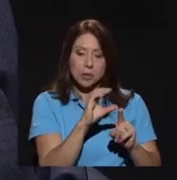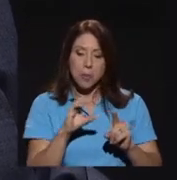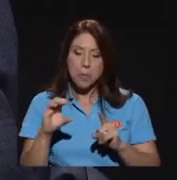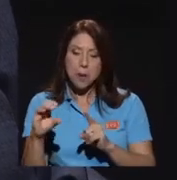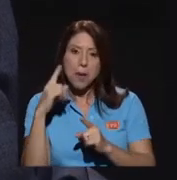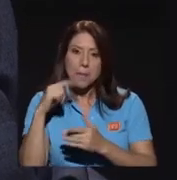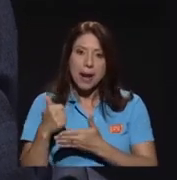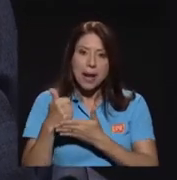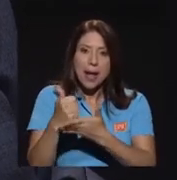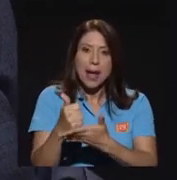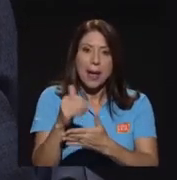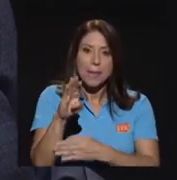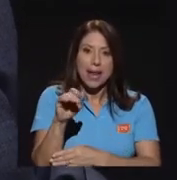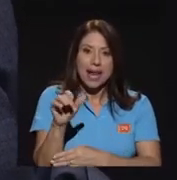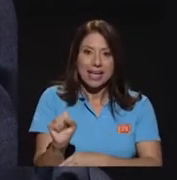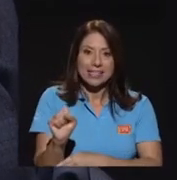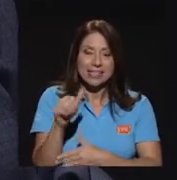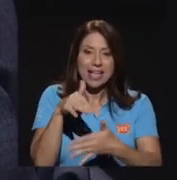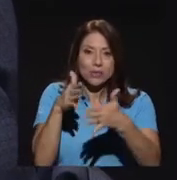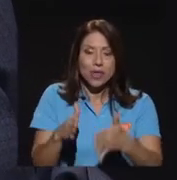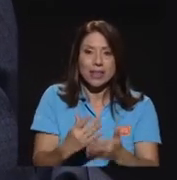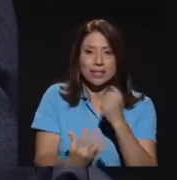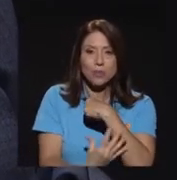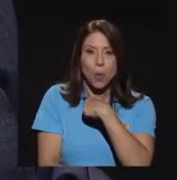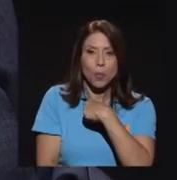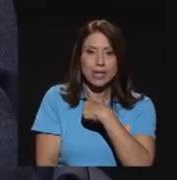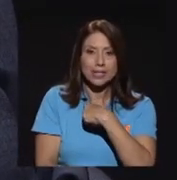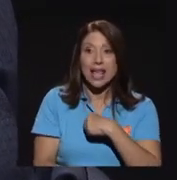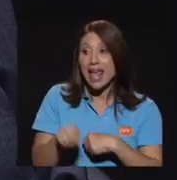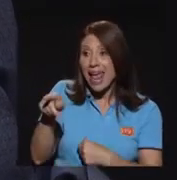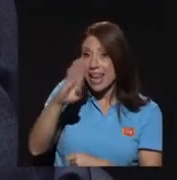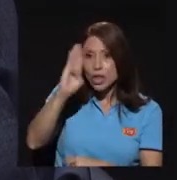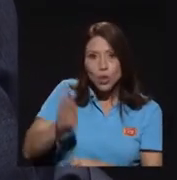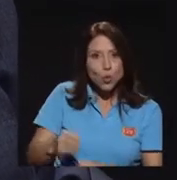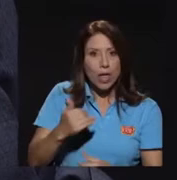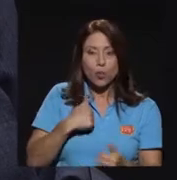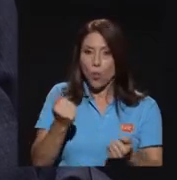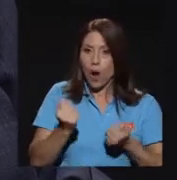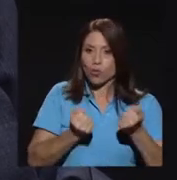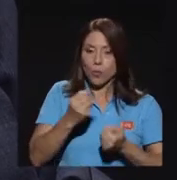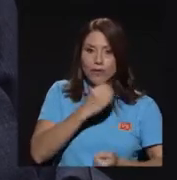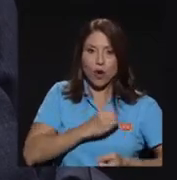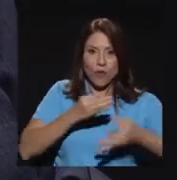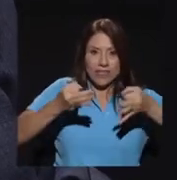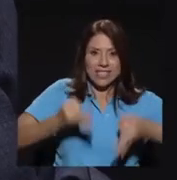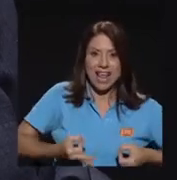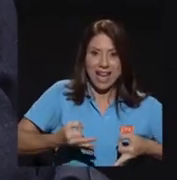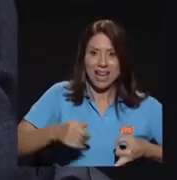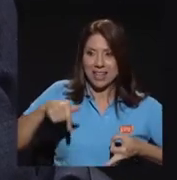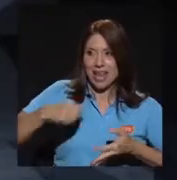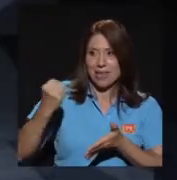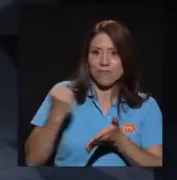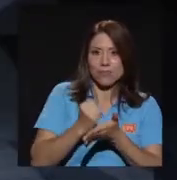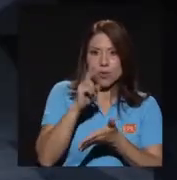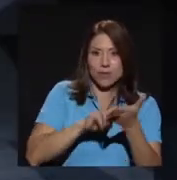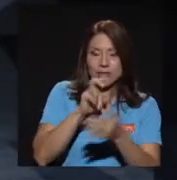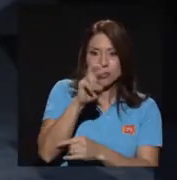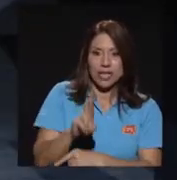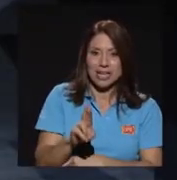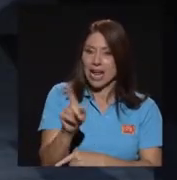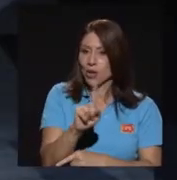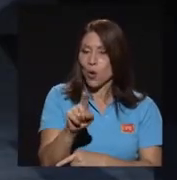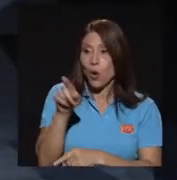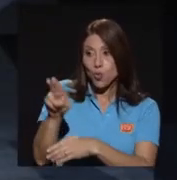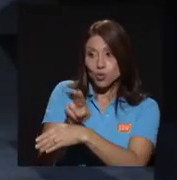también que él nunca tuvo un automóvil oficial aquí como rector sino que lo sabe ya viejo que tenía